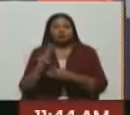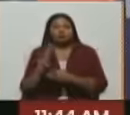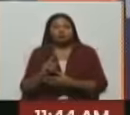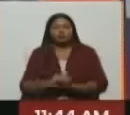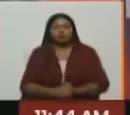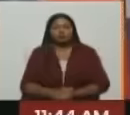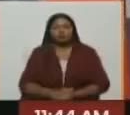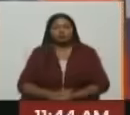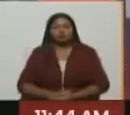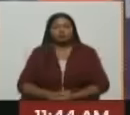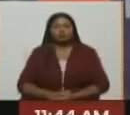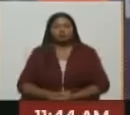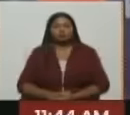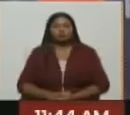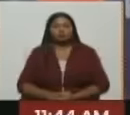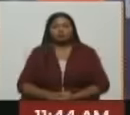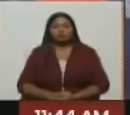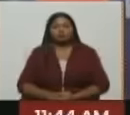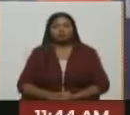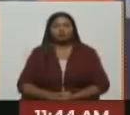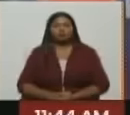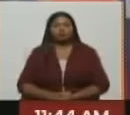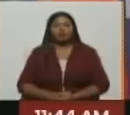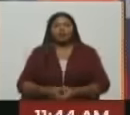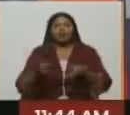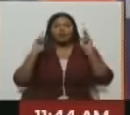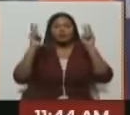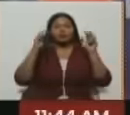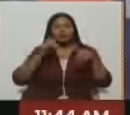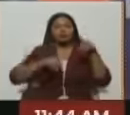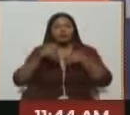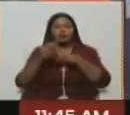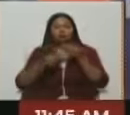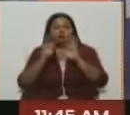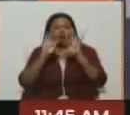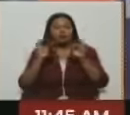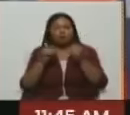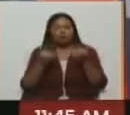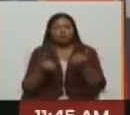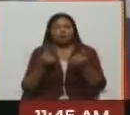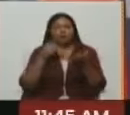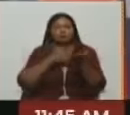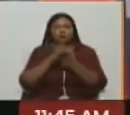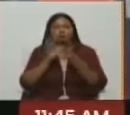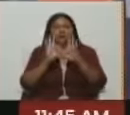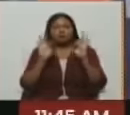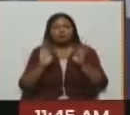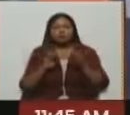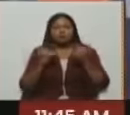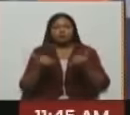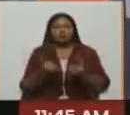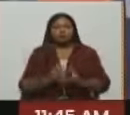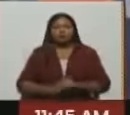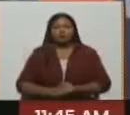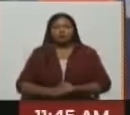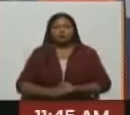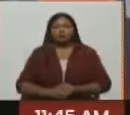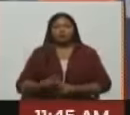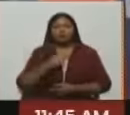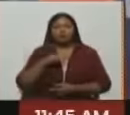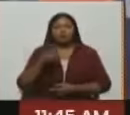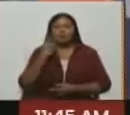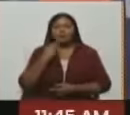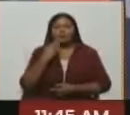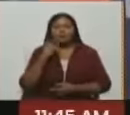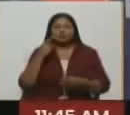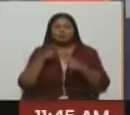ahora usa el tema electoral como una coartada para, en medio de toda esa experiencia brutal